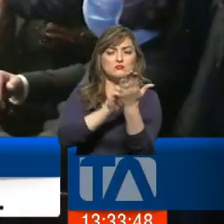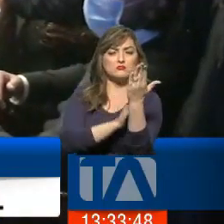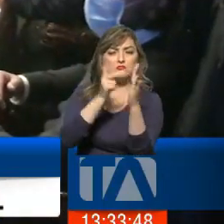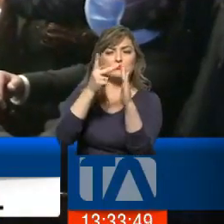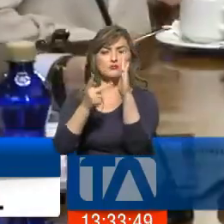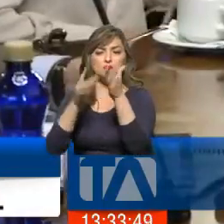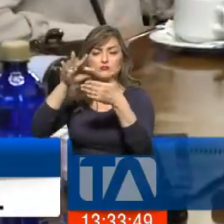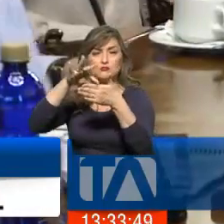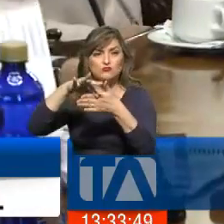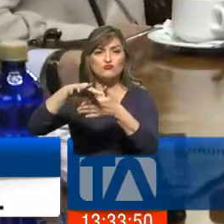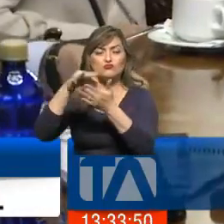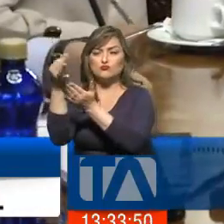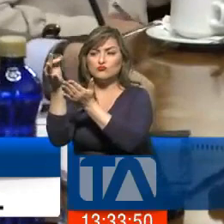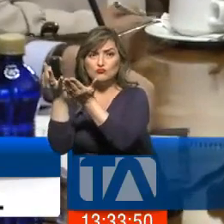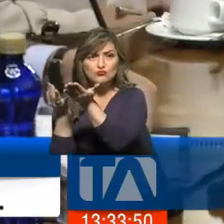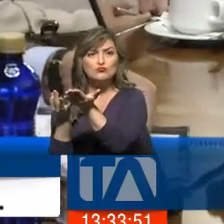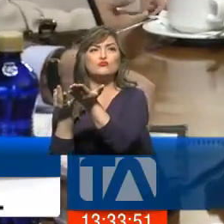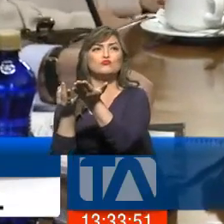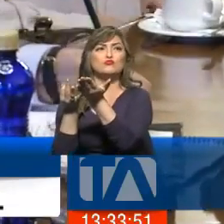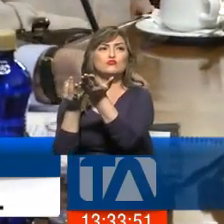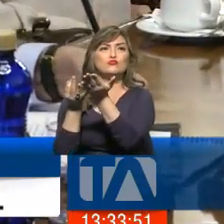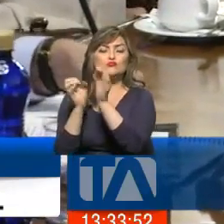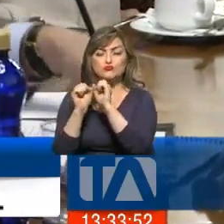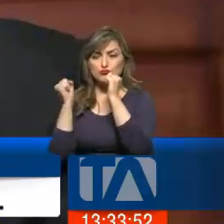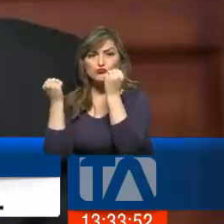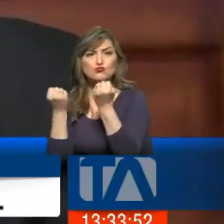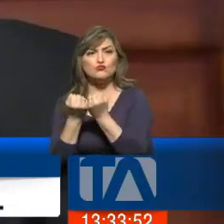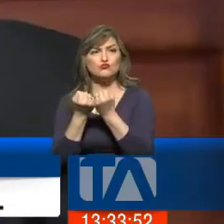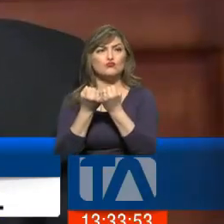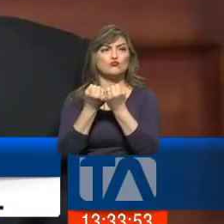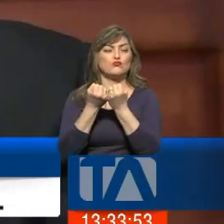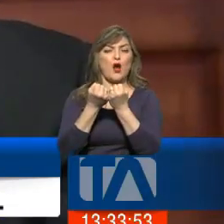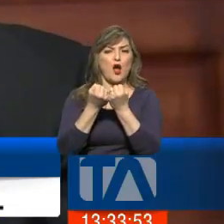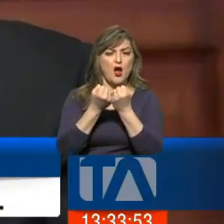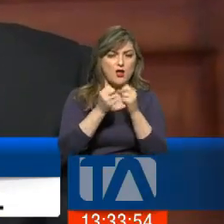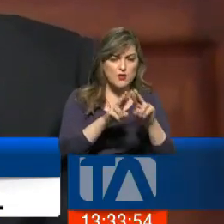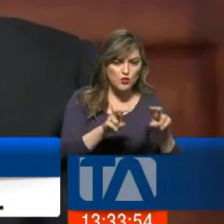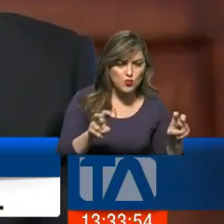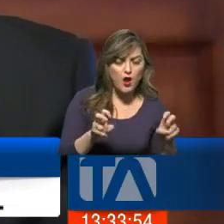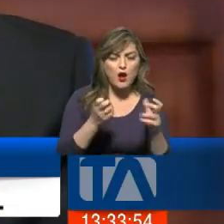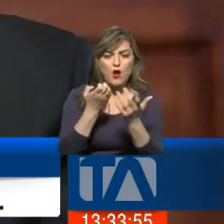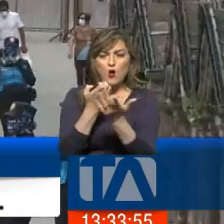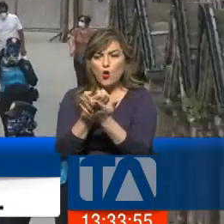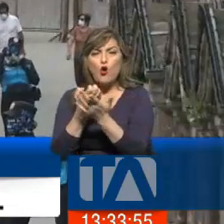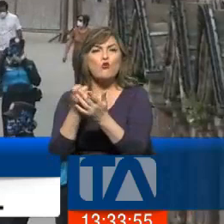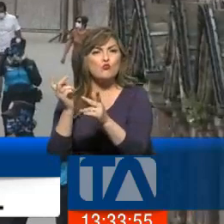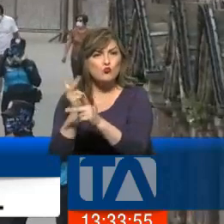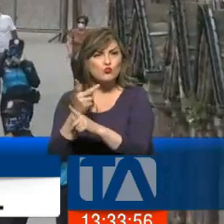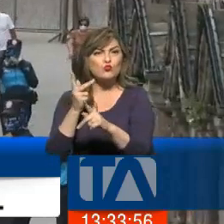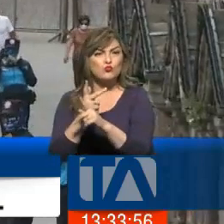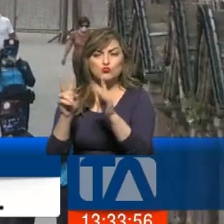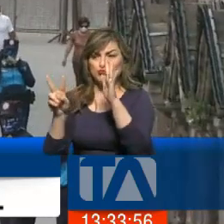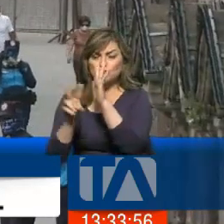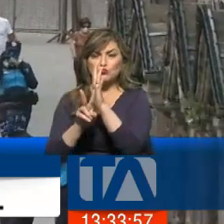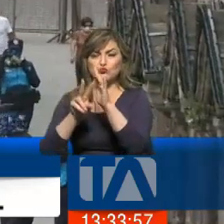programas pendientes, presupuestos en materia social, de recursos naturales, económico y productivo, de hábitat,